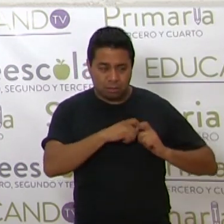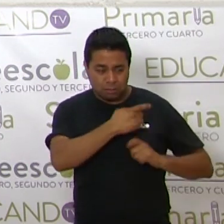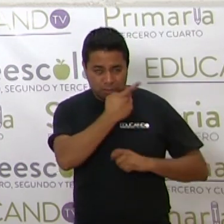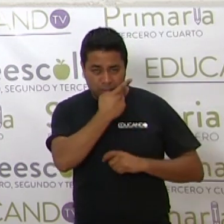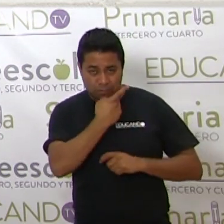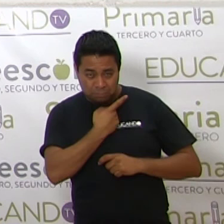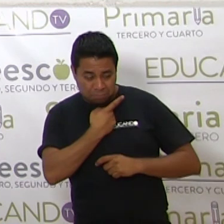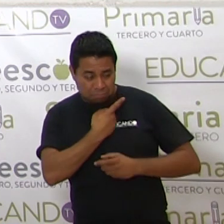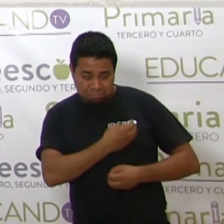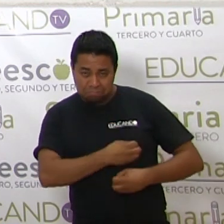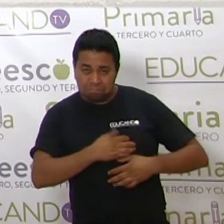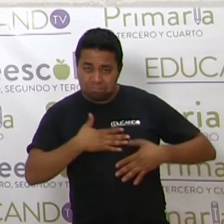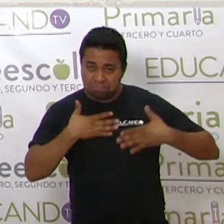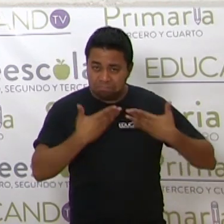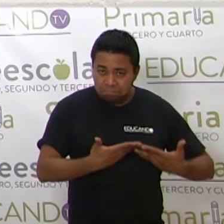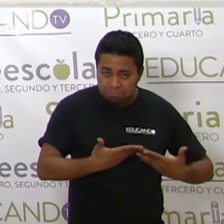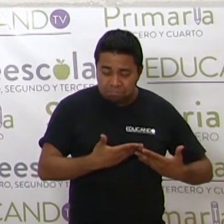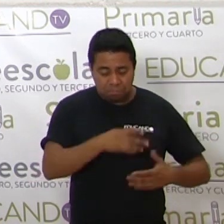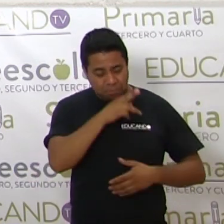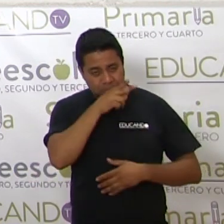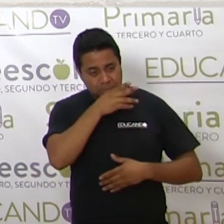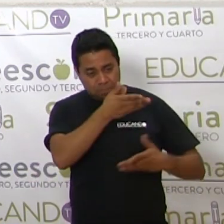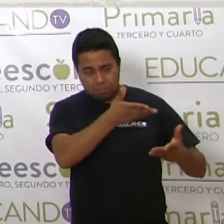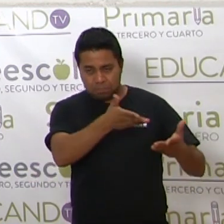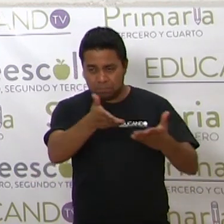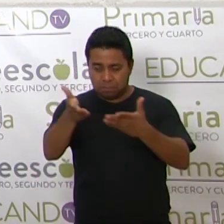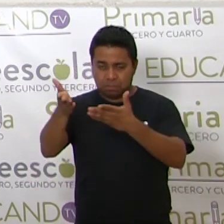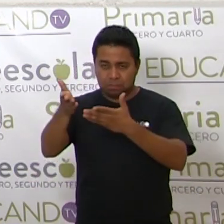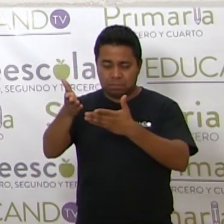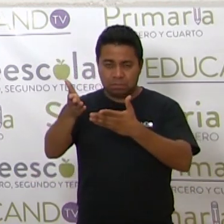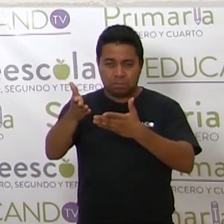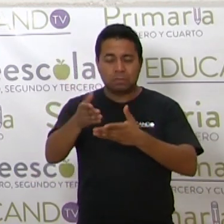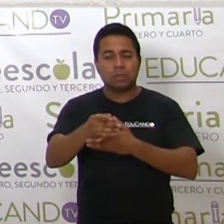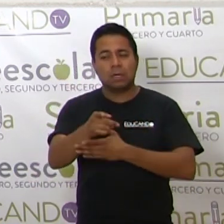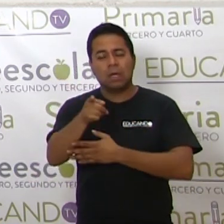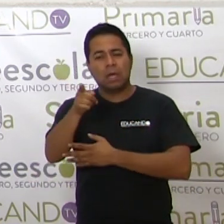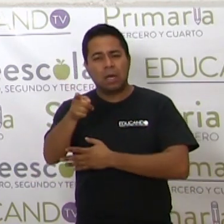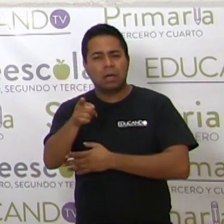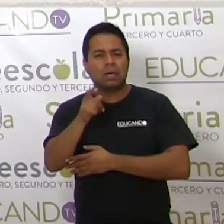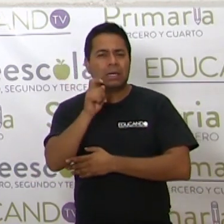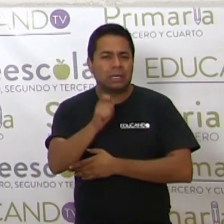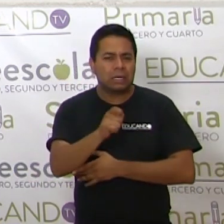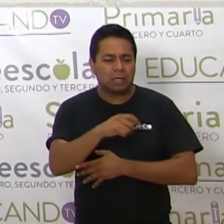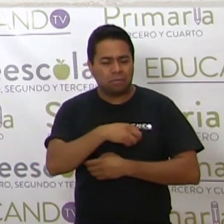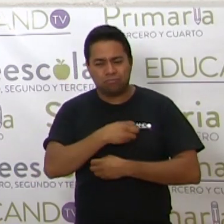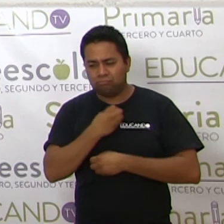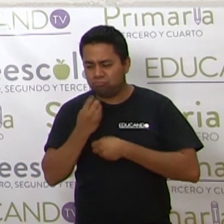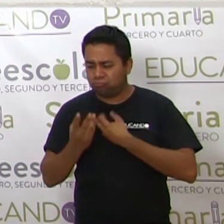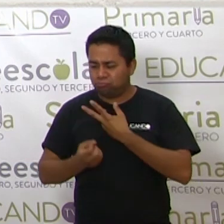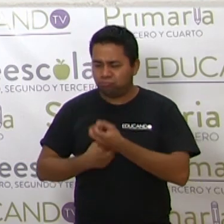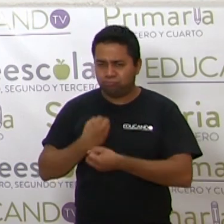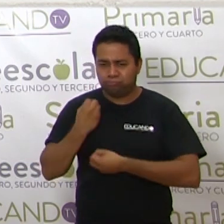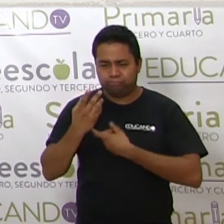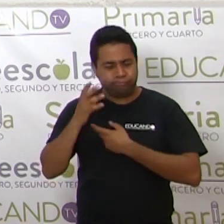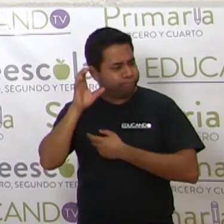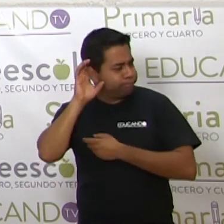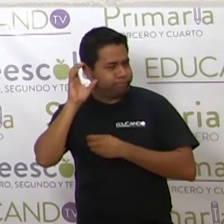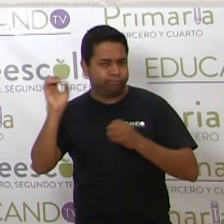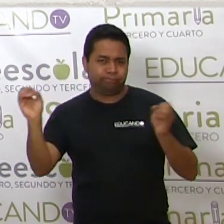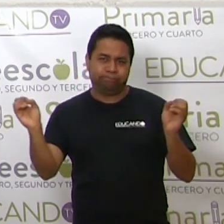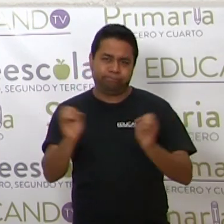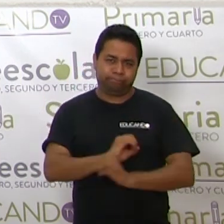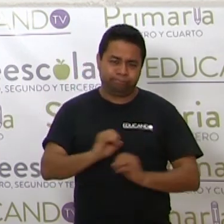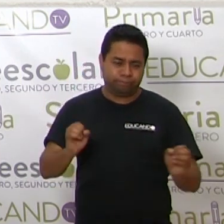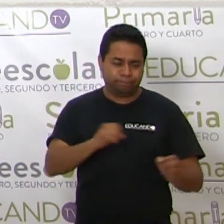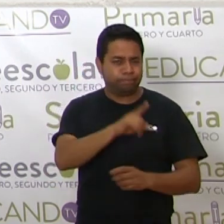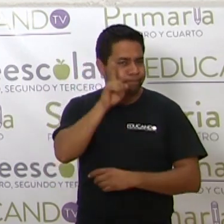tus dolores ve a la boca del horno y ahí depositamos que nadie te va a oír y ella